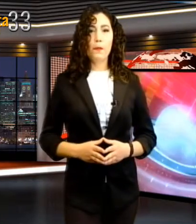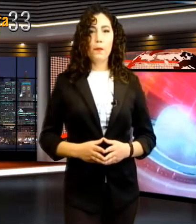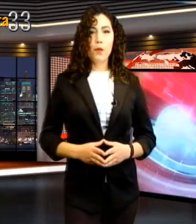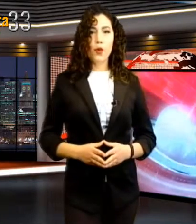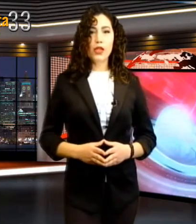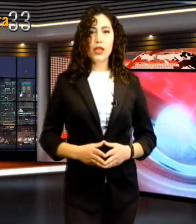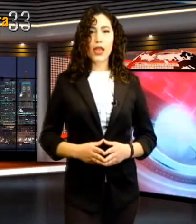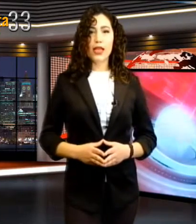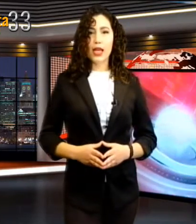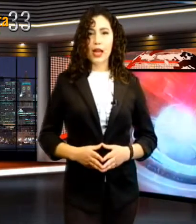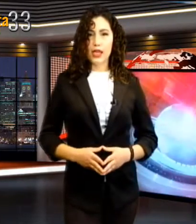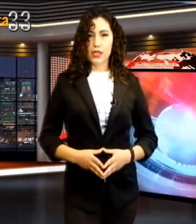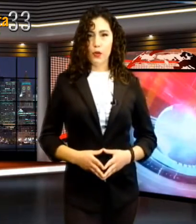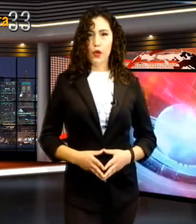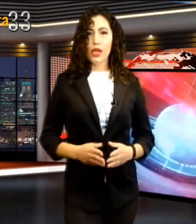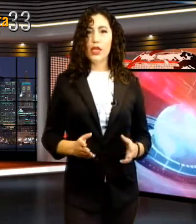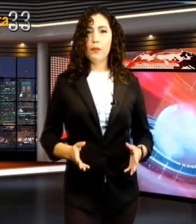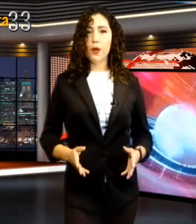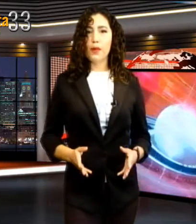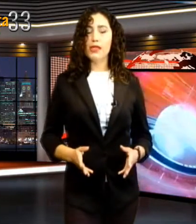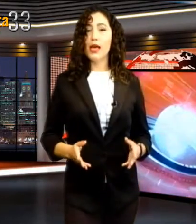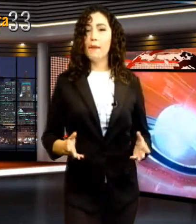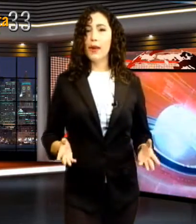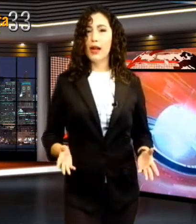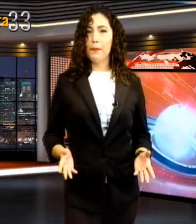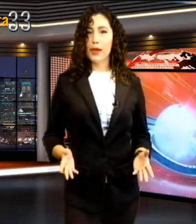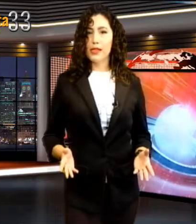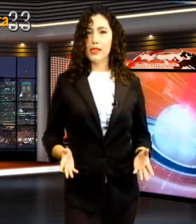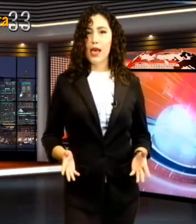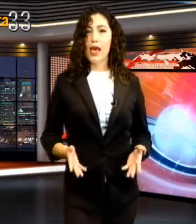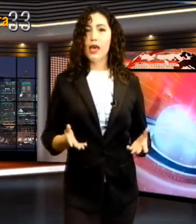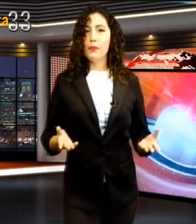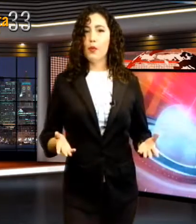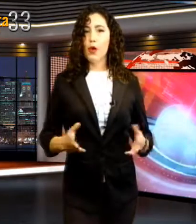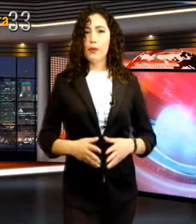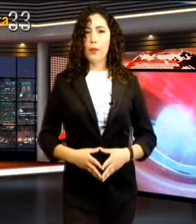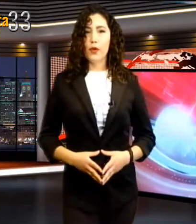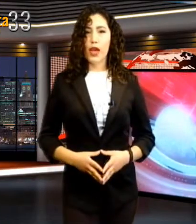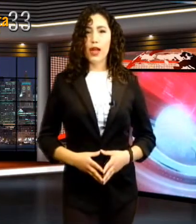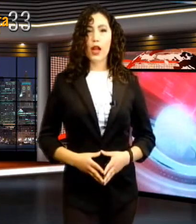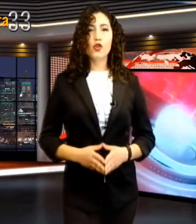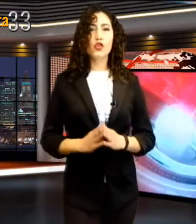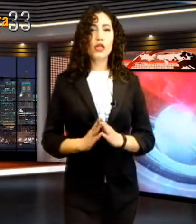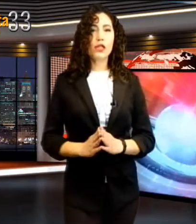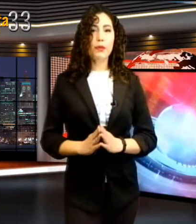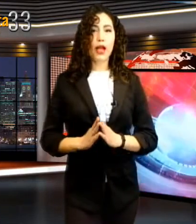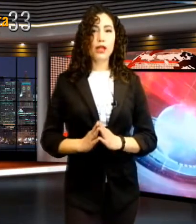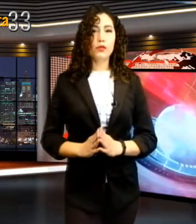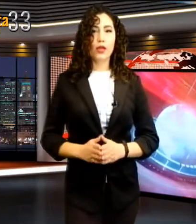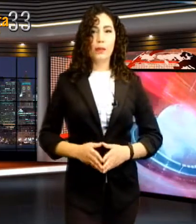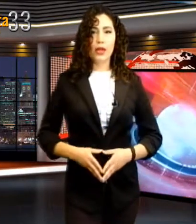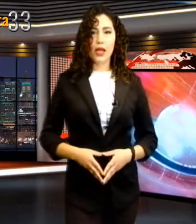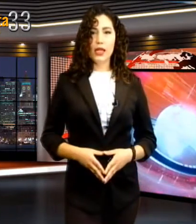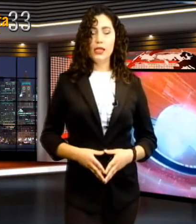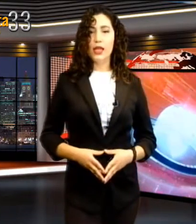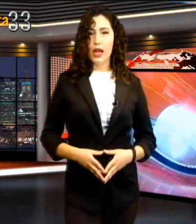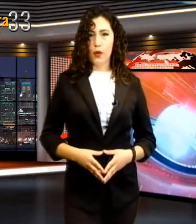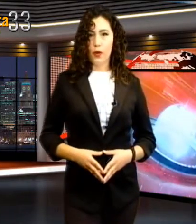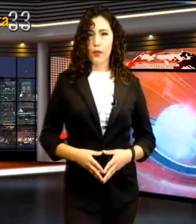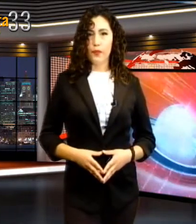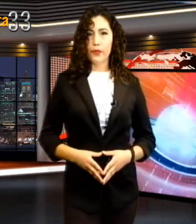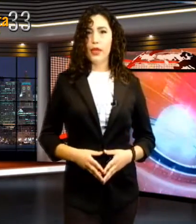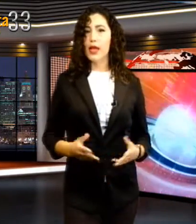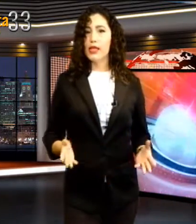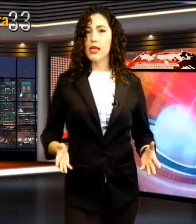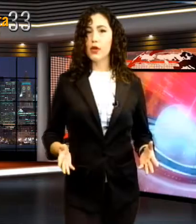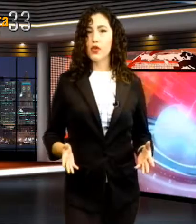de Multilateralismo y Diplomacia para la Paz, que promueve apoyar los tres pilares fundamentales de la